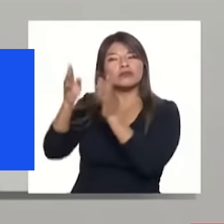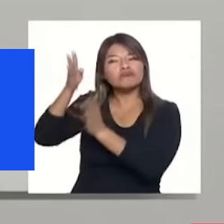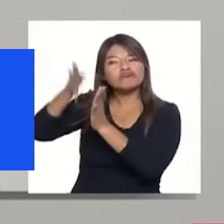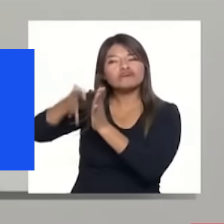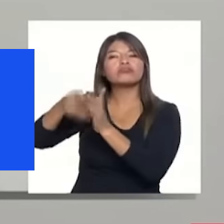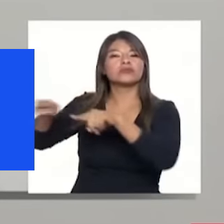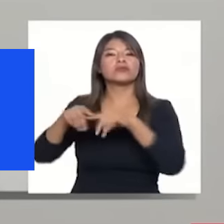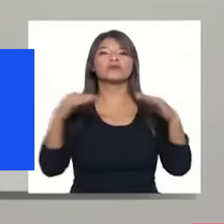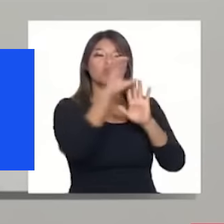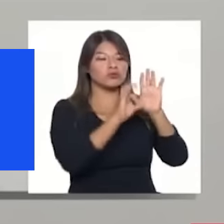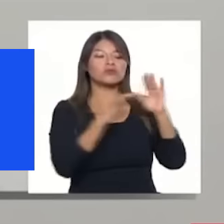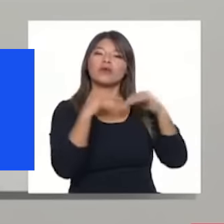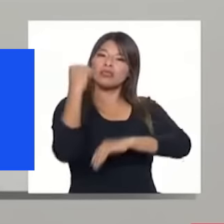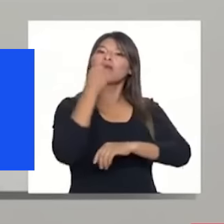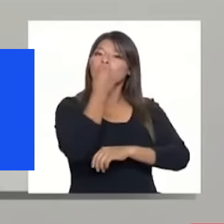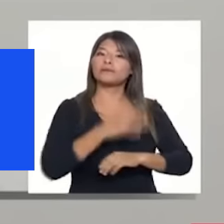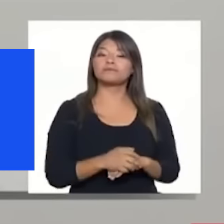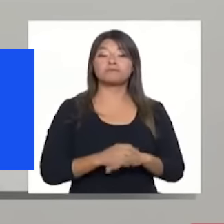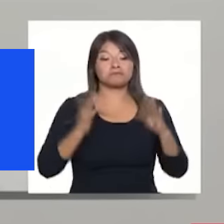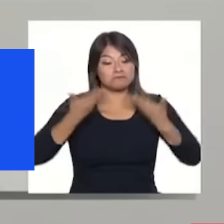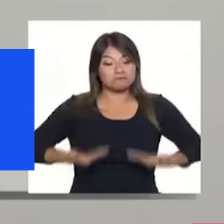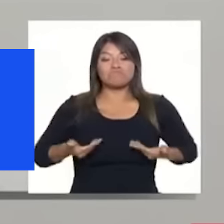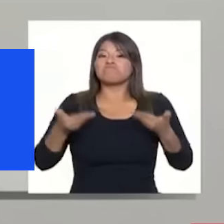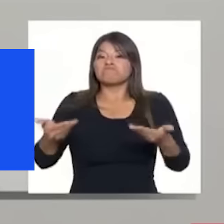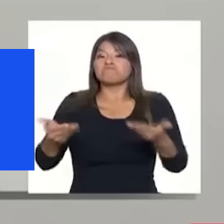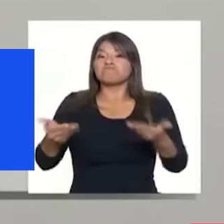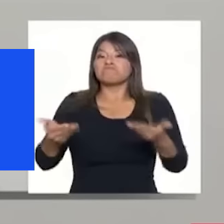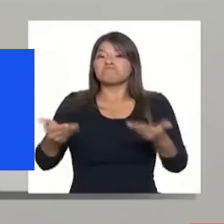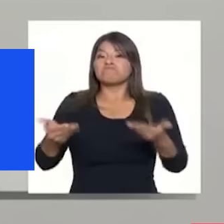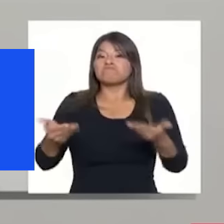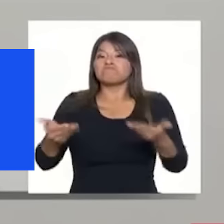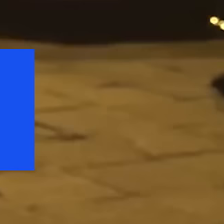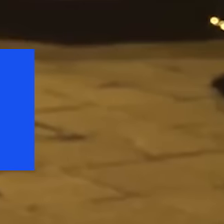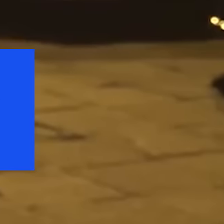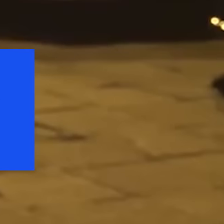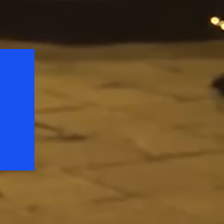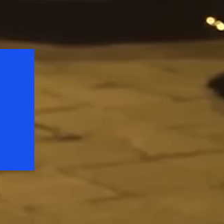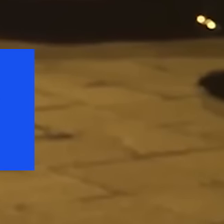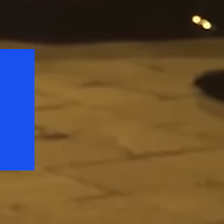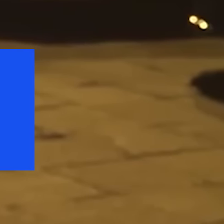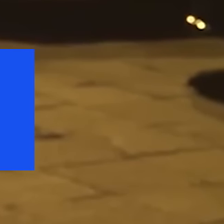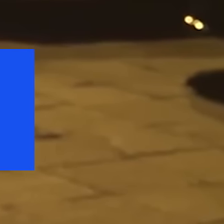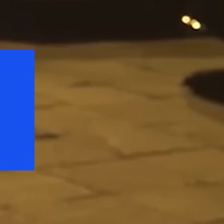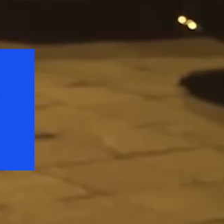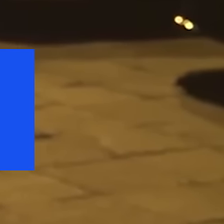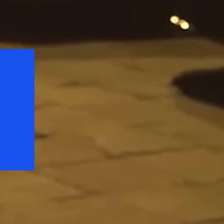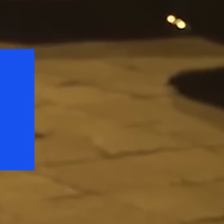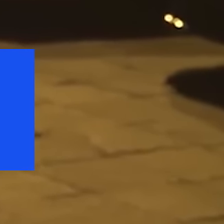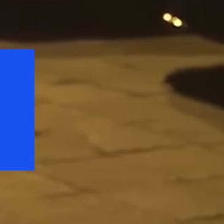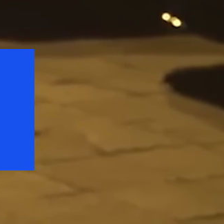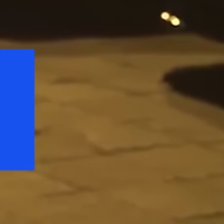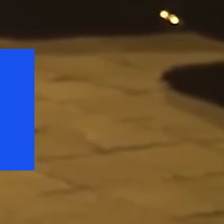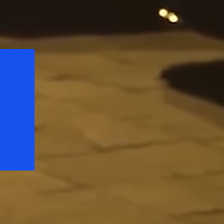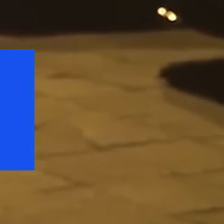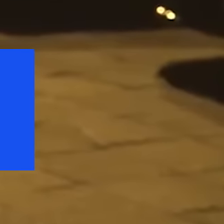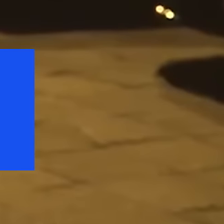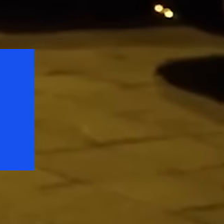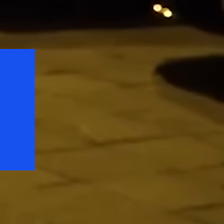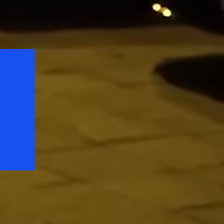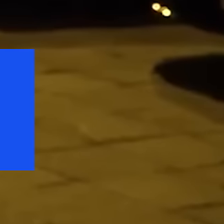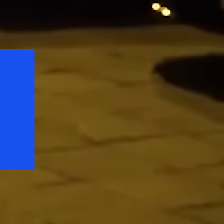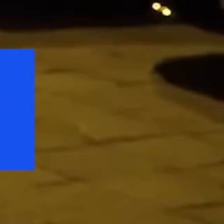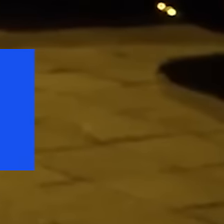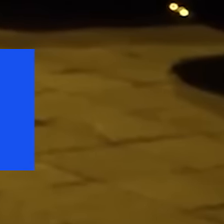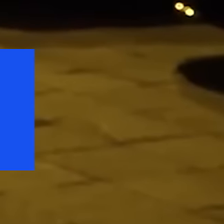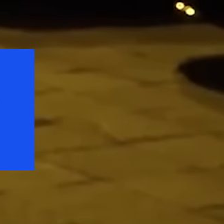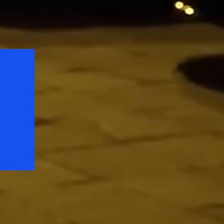constitucional de derecho. Esta vez me pongo al servicio del país, pero desde la calle. Muchísimas gracias. Un gran abrazo a todos ustedes. Y con esa bomba de humo, Otárola lanzó